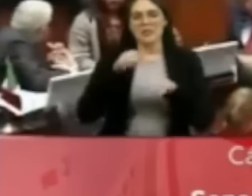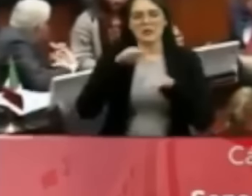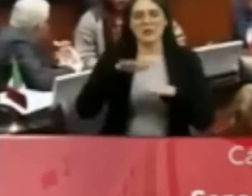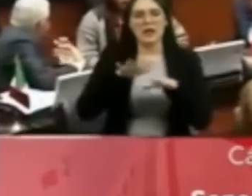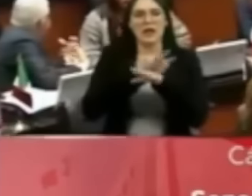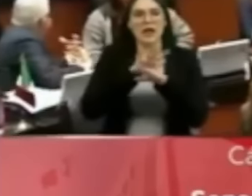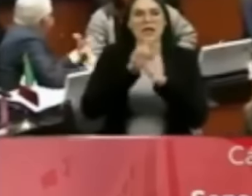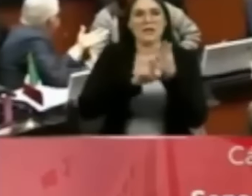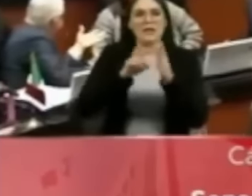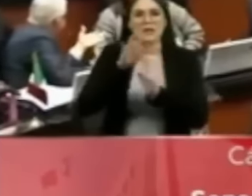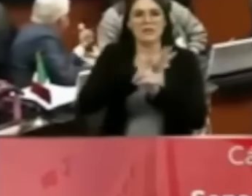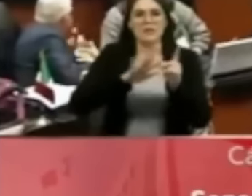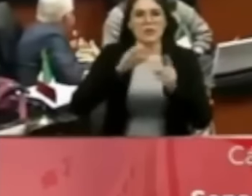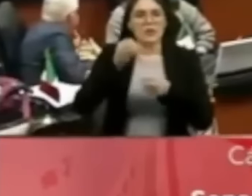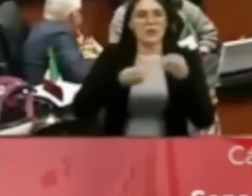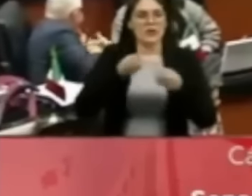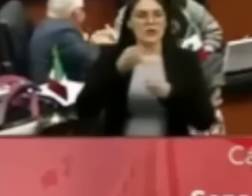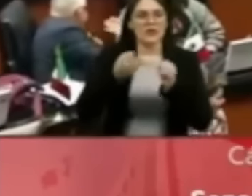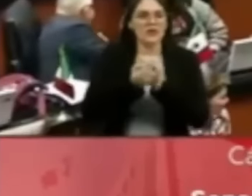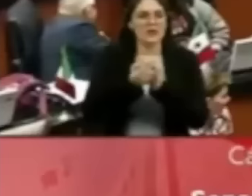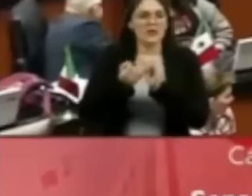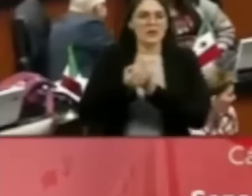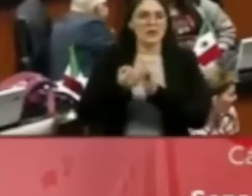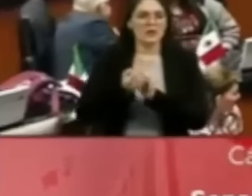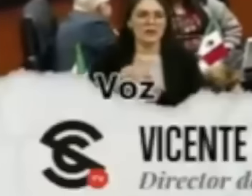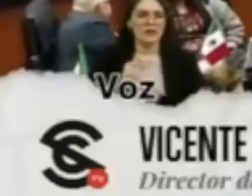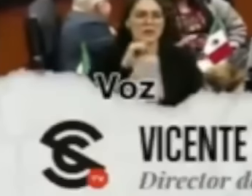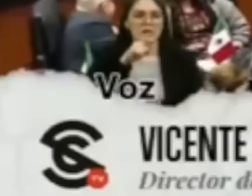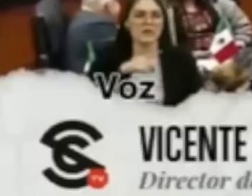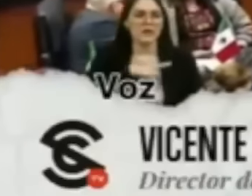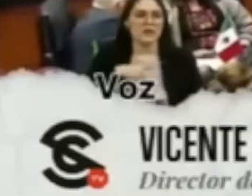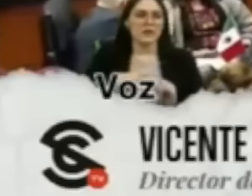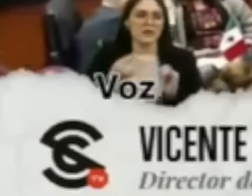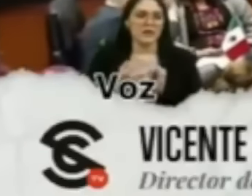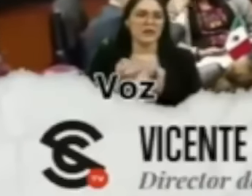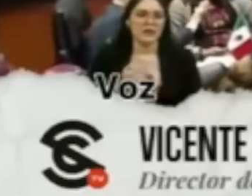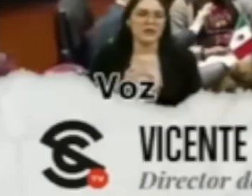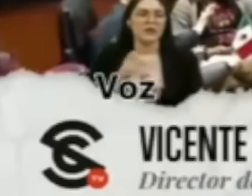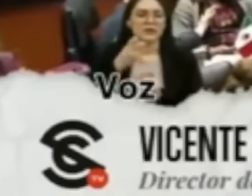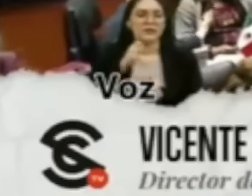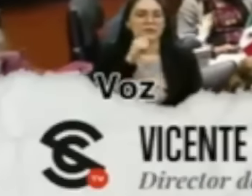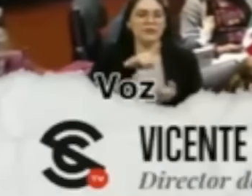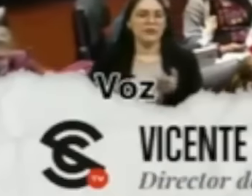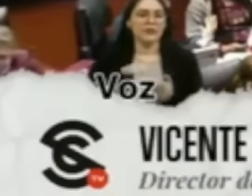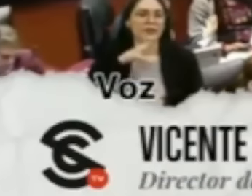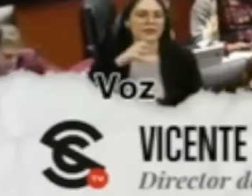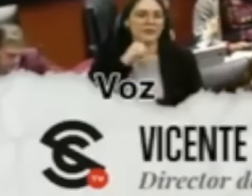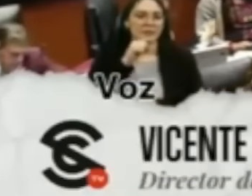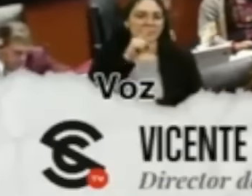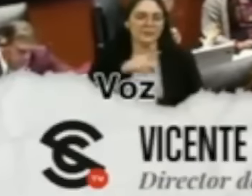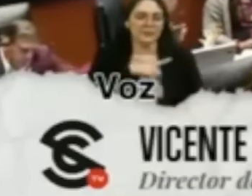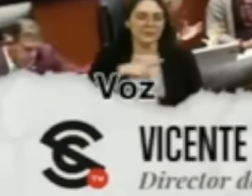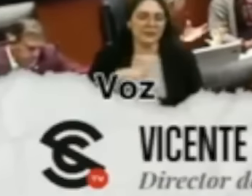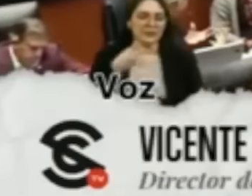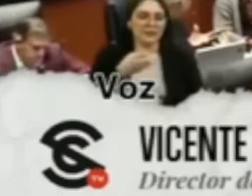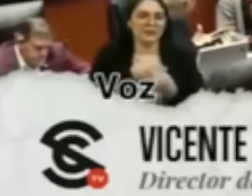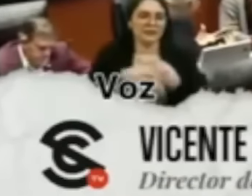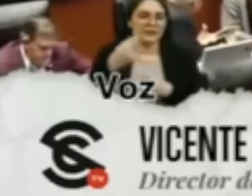el Senado de la República. No hay receso, se mantienen